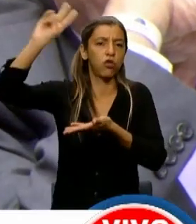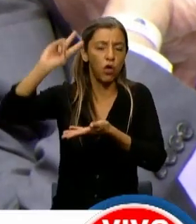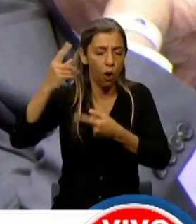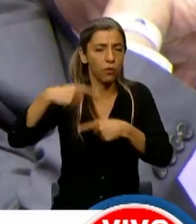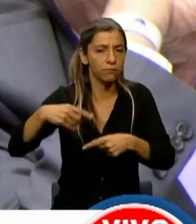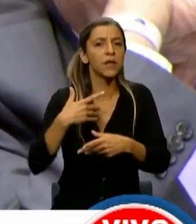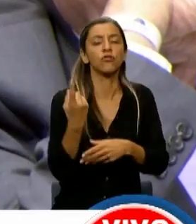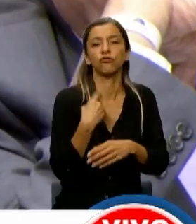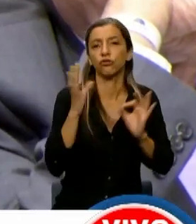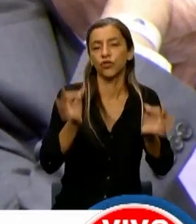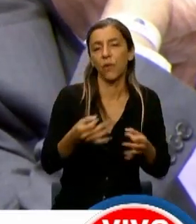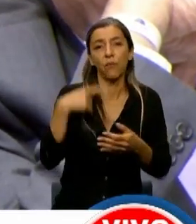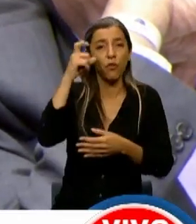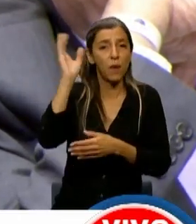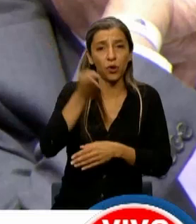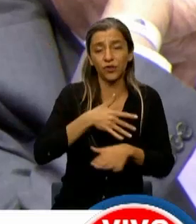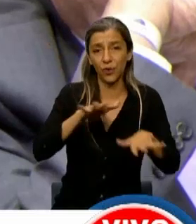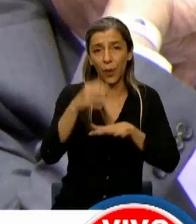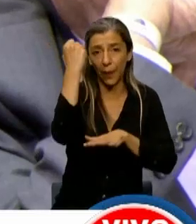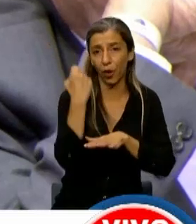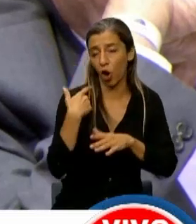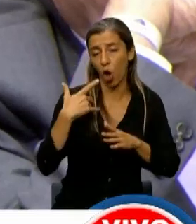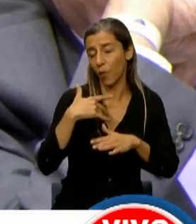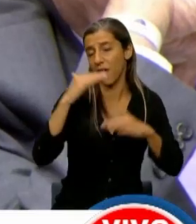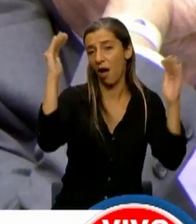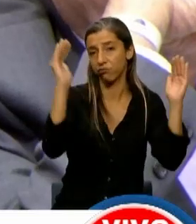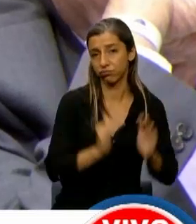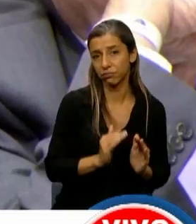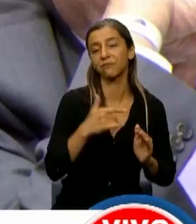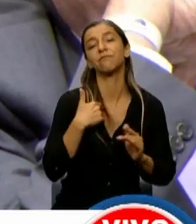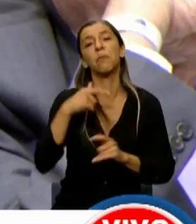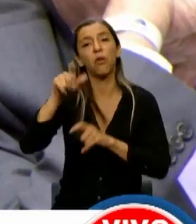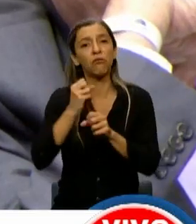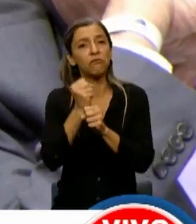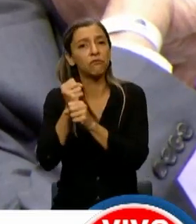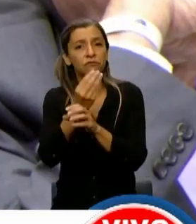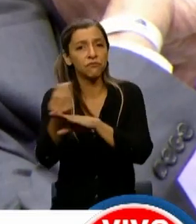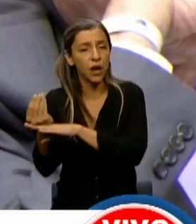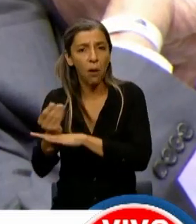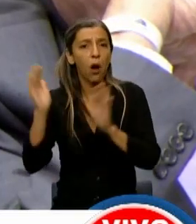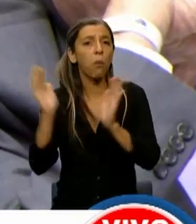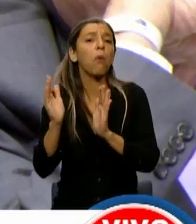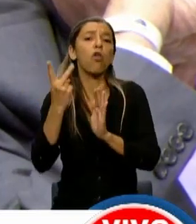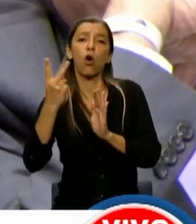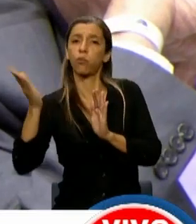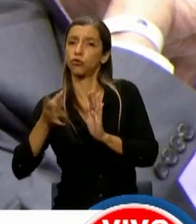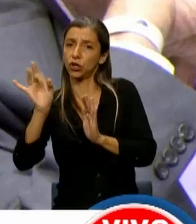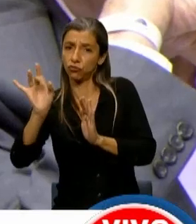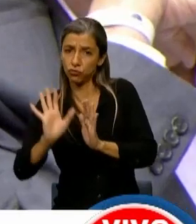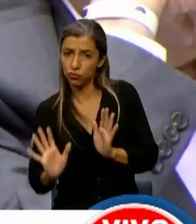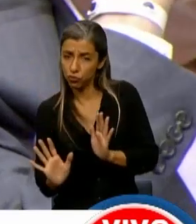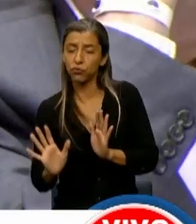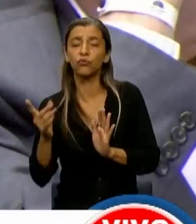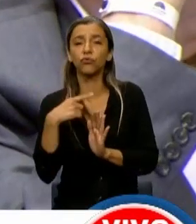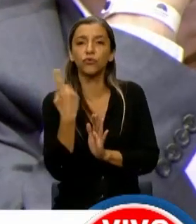el 10% de la actividad económica, los empleos cayeron solamente un 2%. Nos